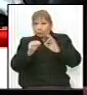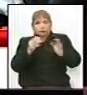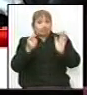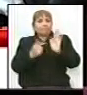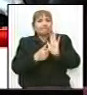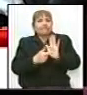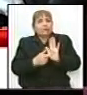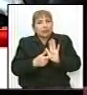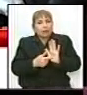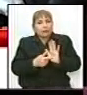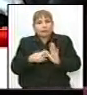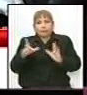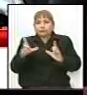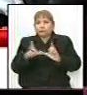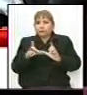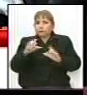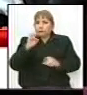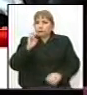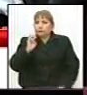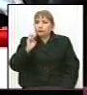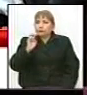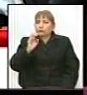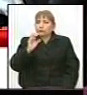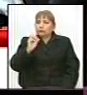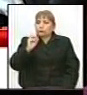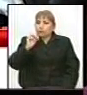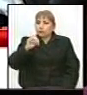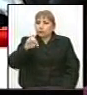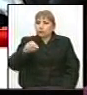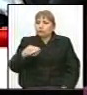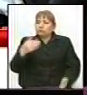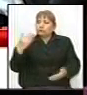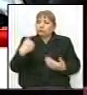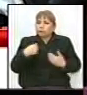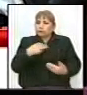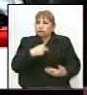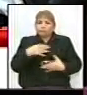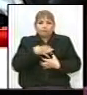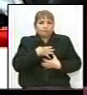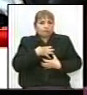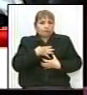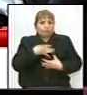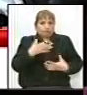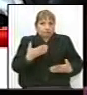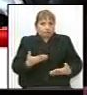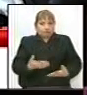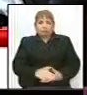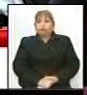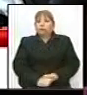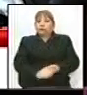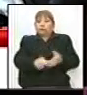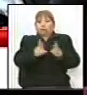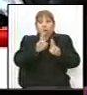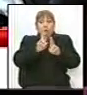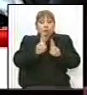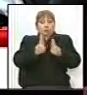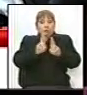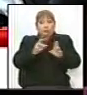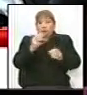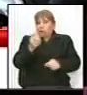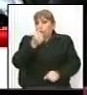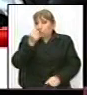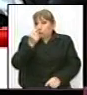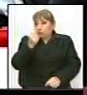presentado el Jurado Nacional de Elecciones, integrando nuestras inquietudes. Y ojalá que podamos